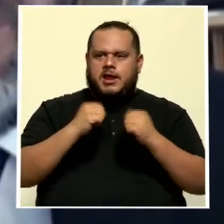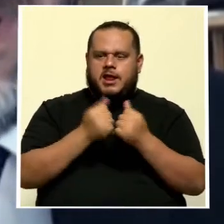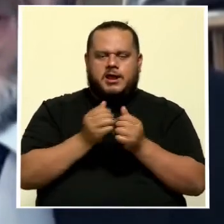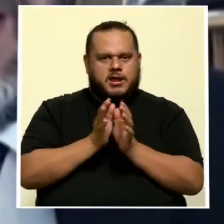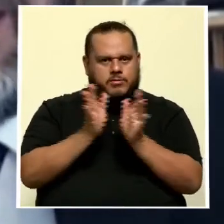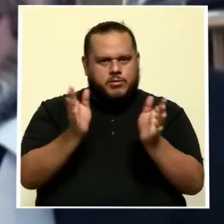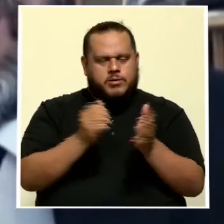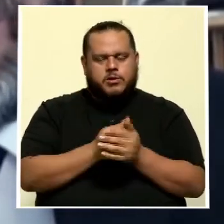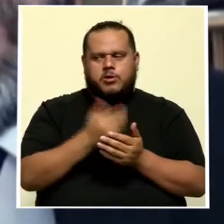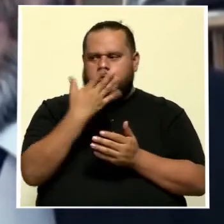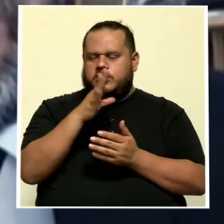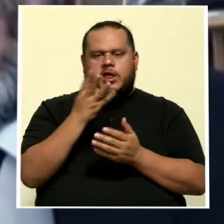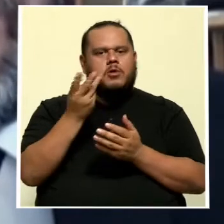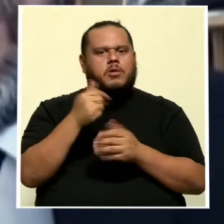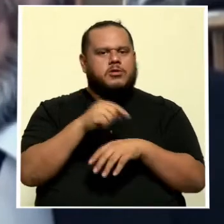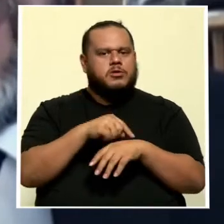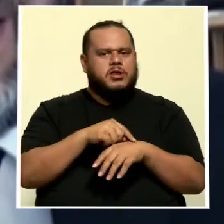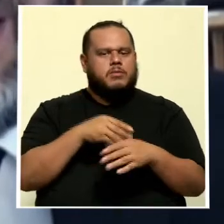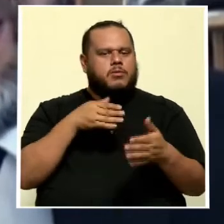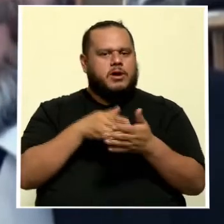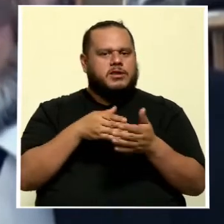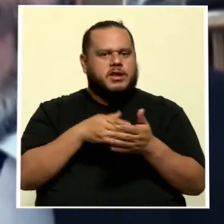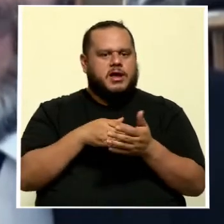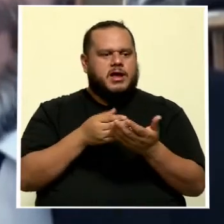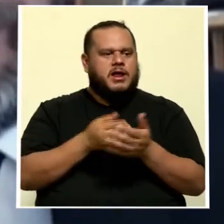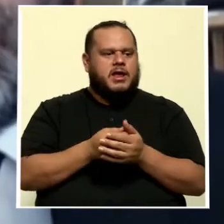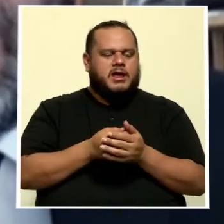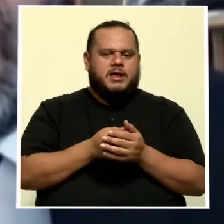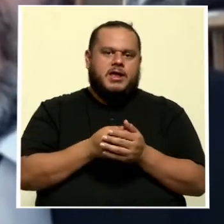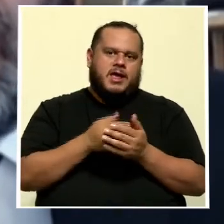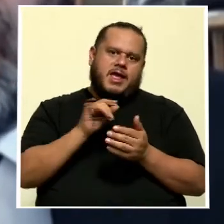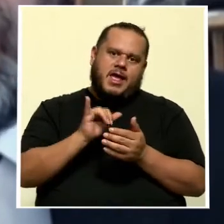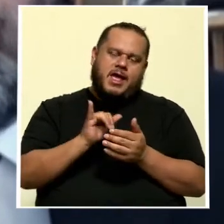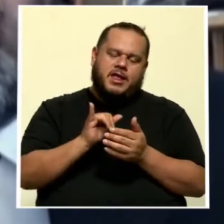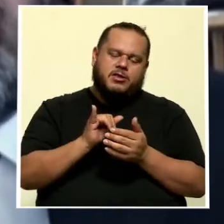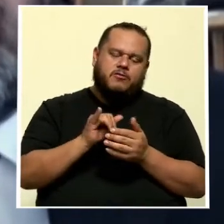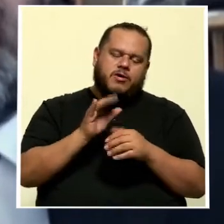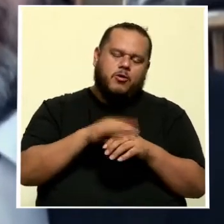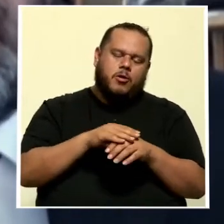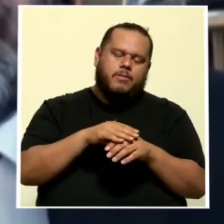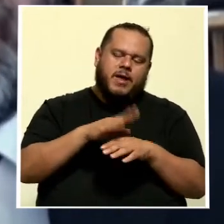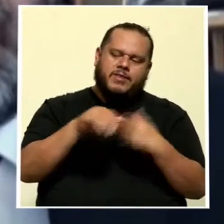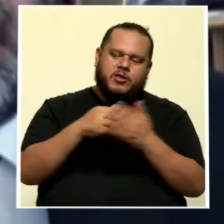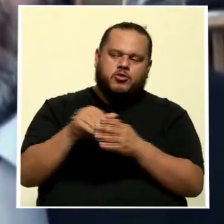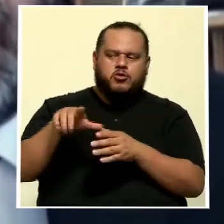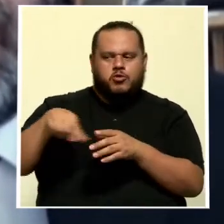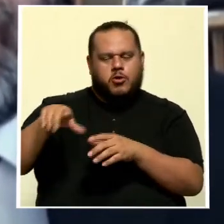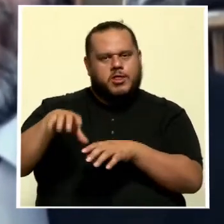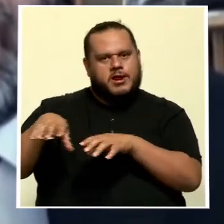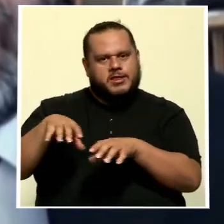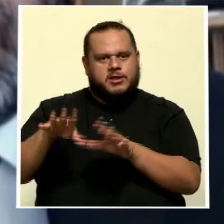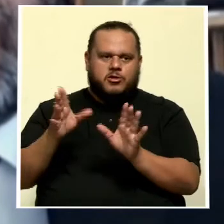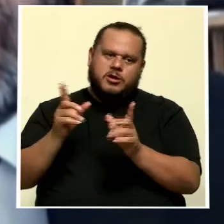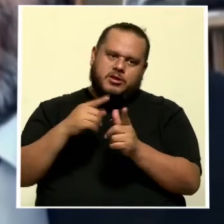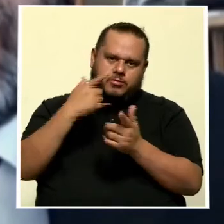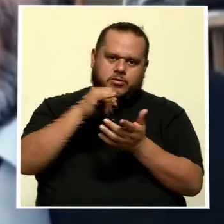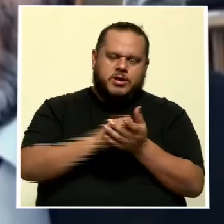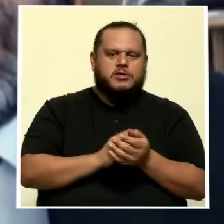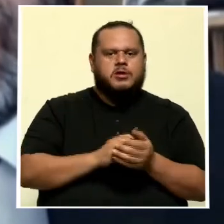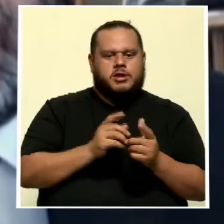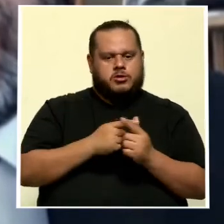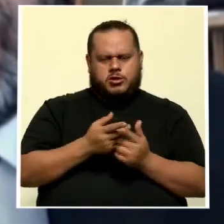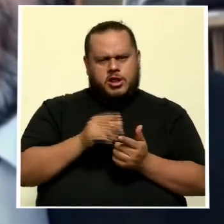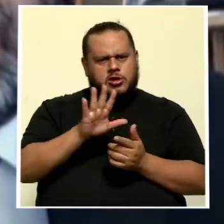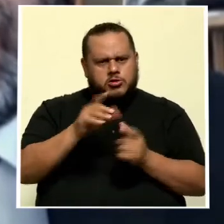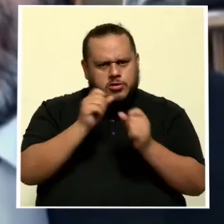tiempo atacando a convenciones colectivas, y le pasaron la factura. Es decir, básicamente su reacción es que se trata de una